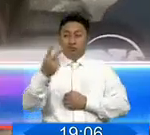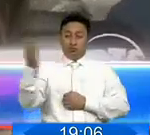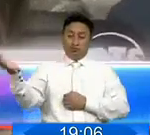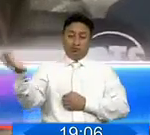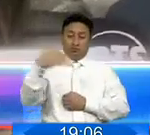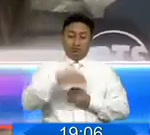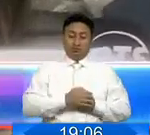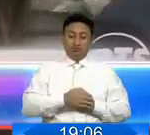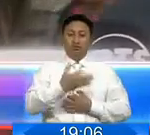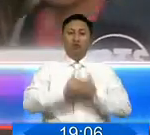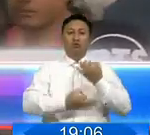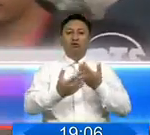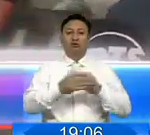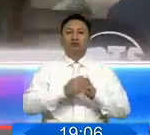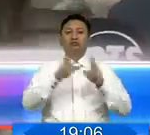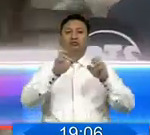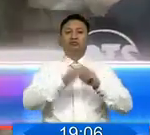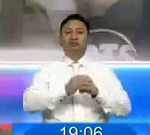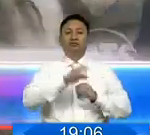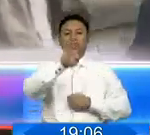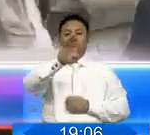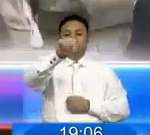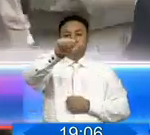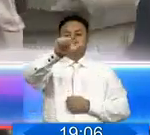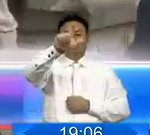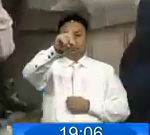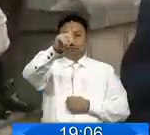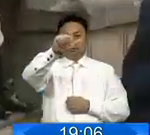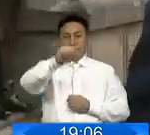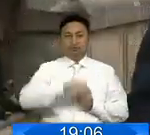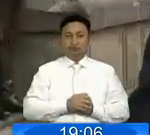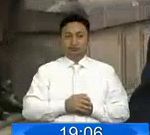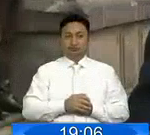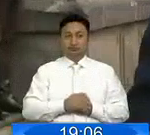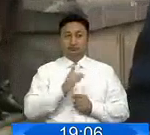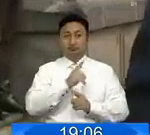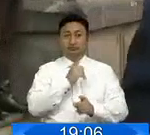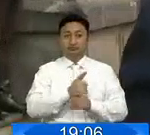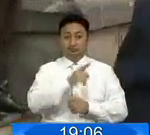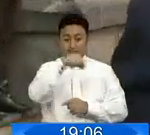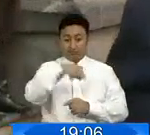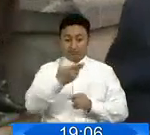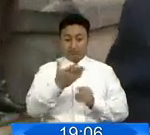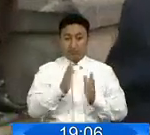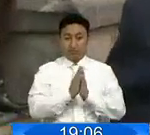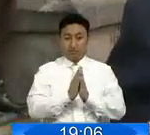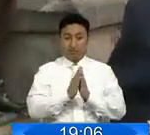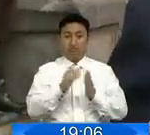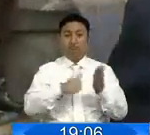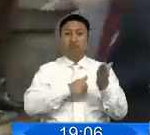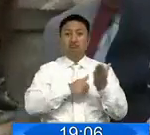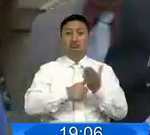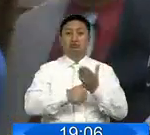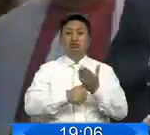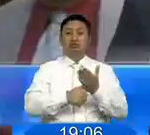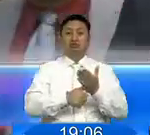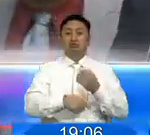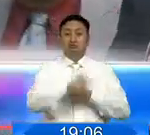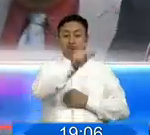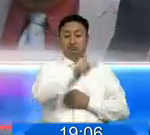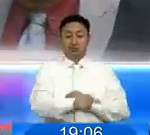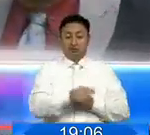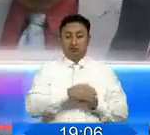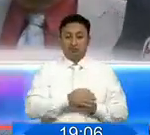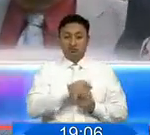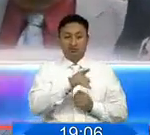este momento en el caso Balda. Y por eso estamos solicitando a la ministra que